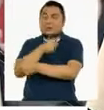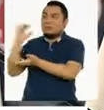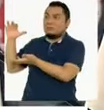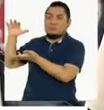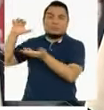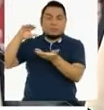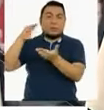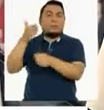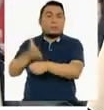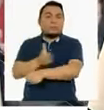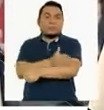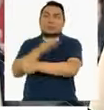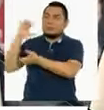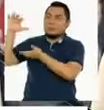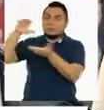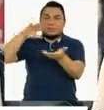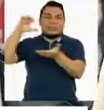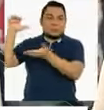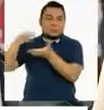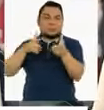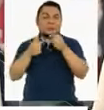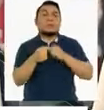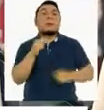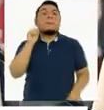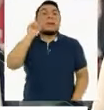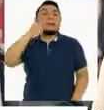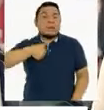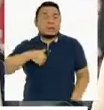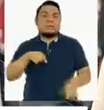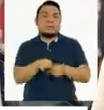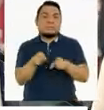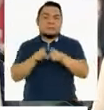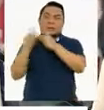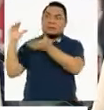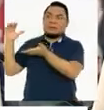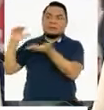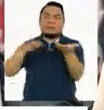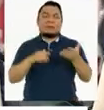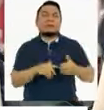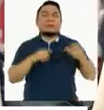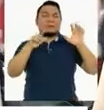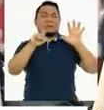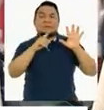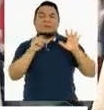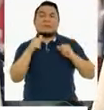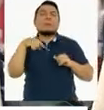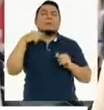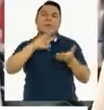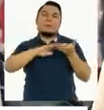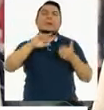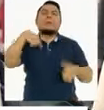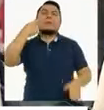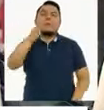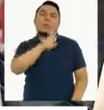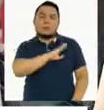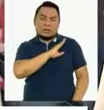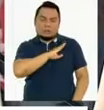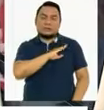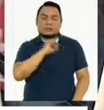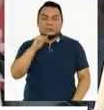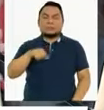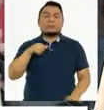llegado progresivamente. El día de mañana recibiremos 700, el día jueves, perdón,